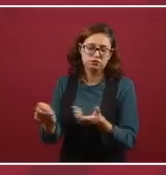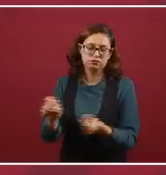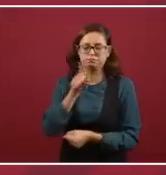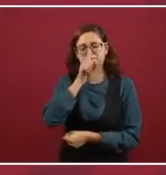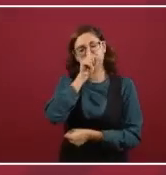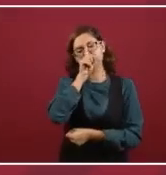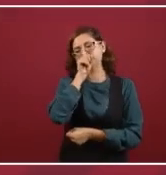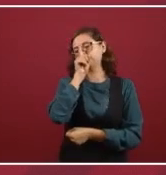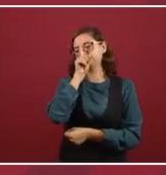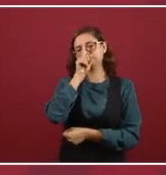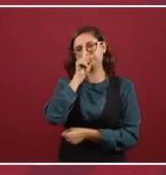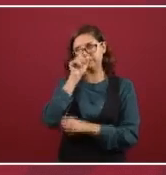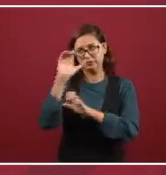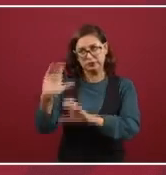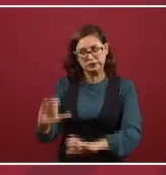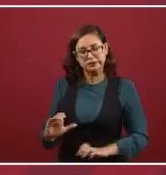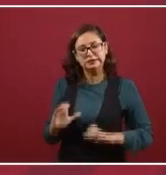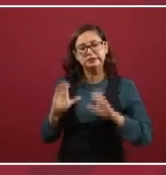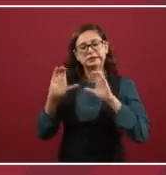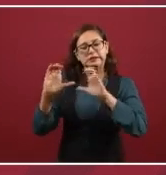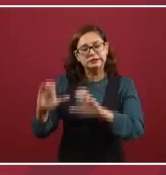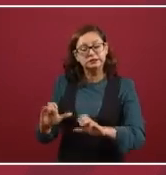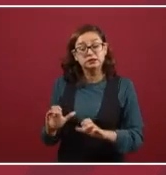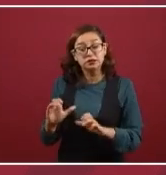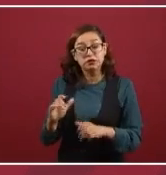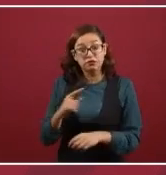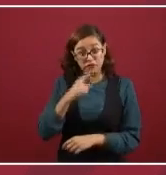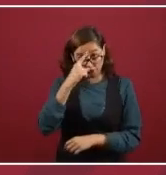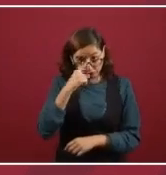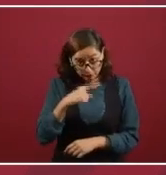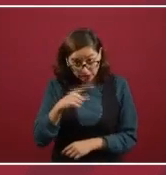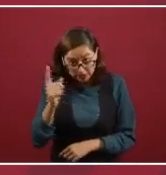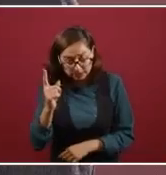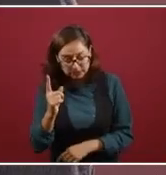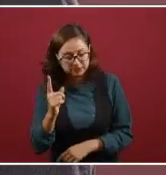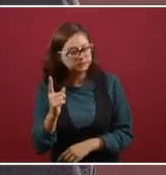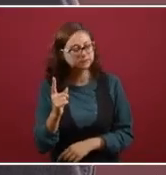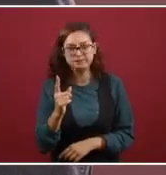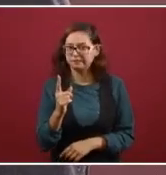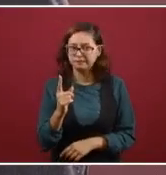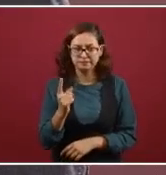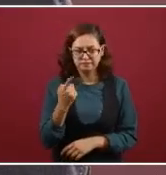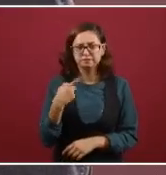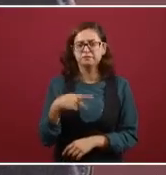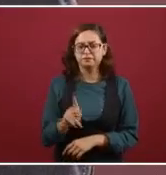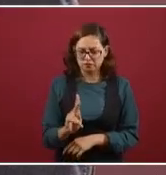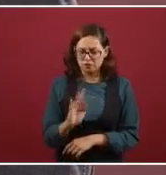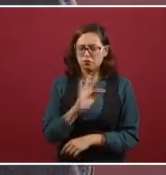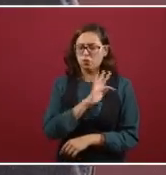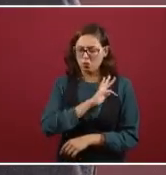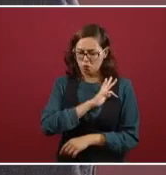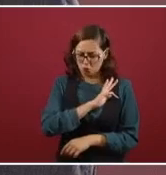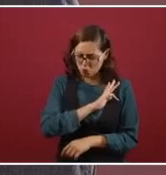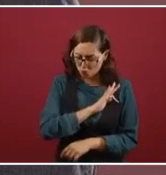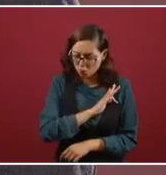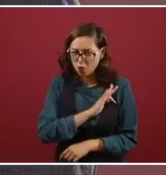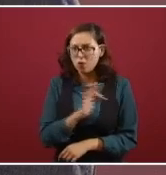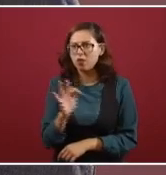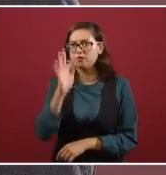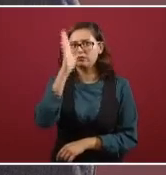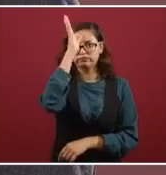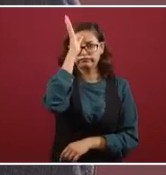No es un asunto fácil, pero podemos llegar a acuerdos.